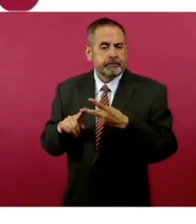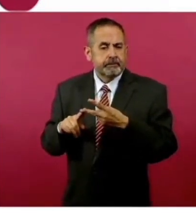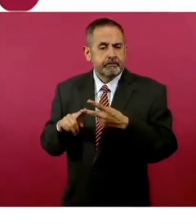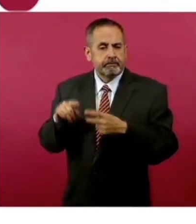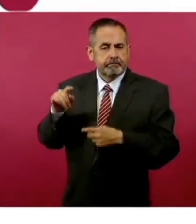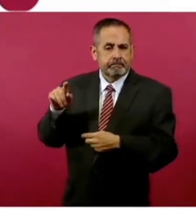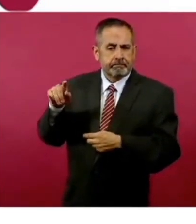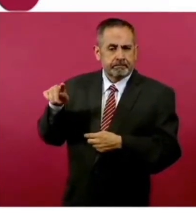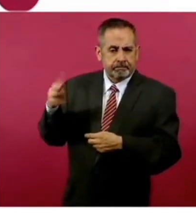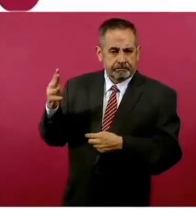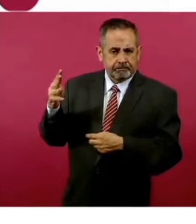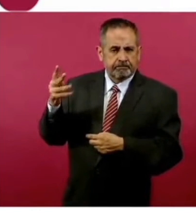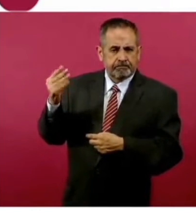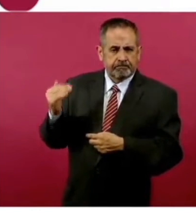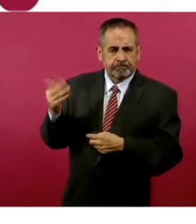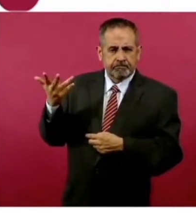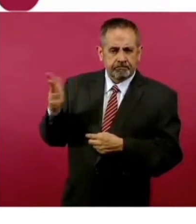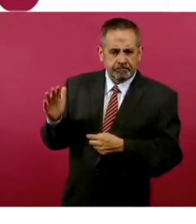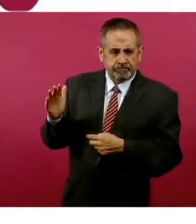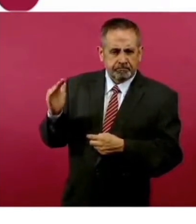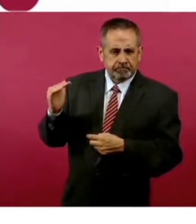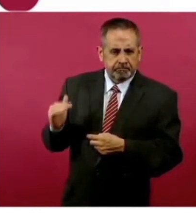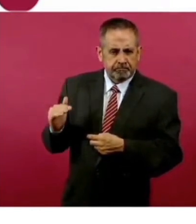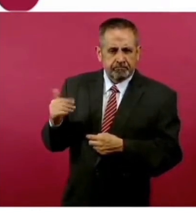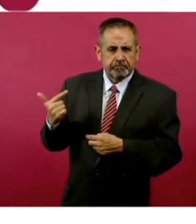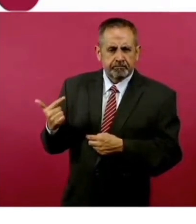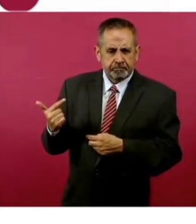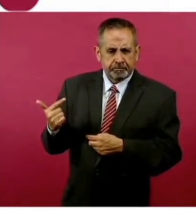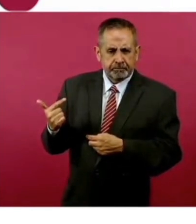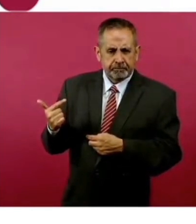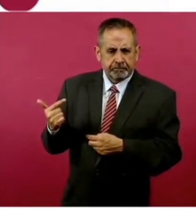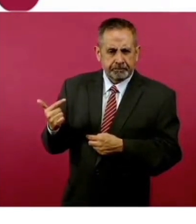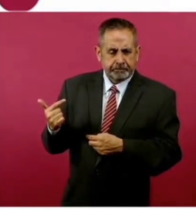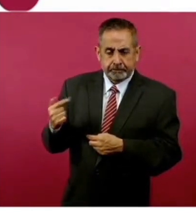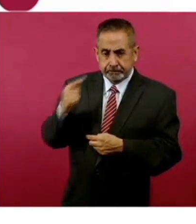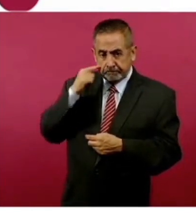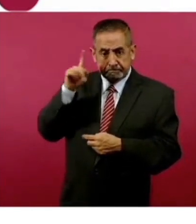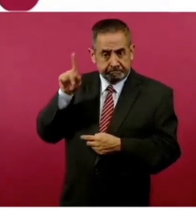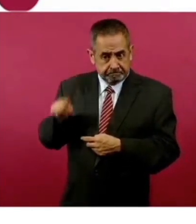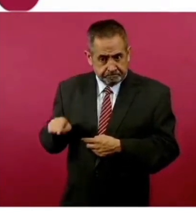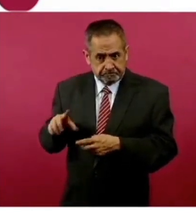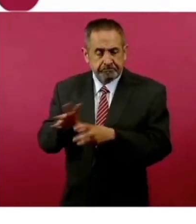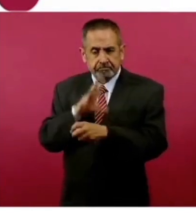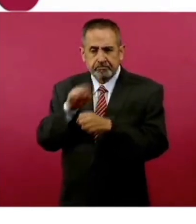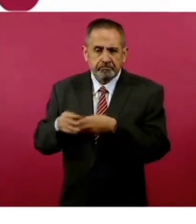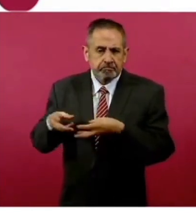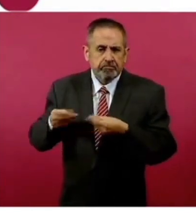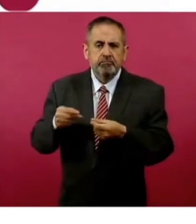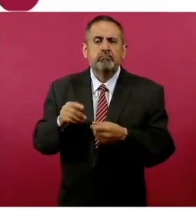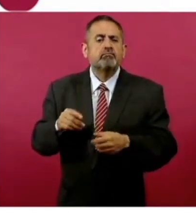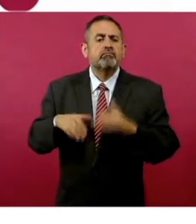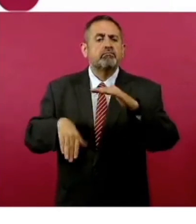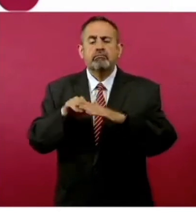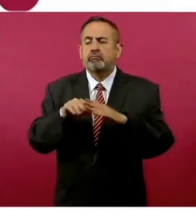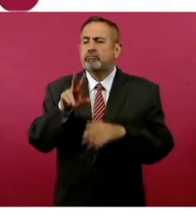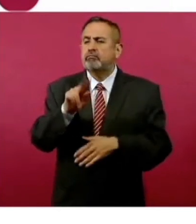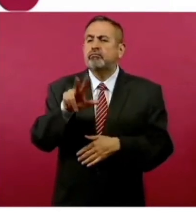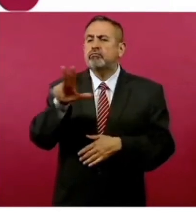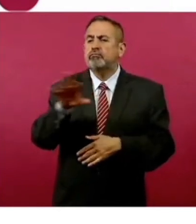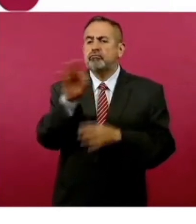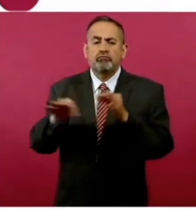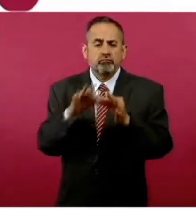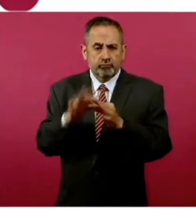catorce plantas de emergencia diez transformadores siete subestaciones eléctricas Y tenemos un reporte de abasto del 88%